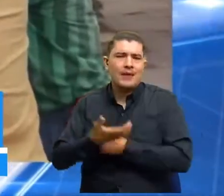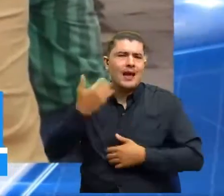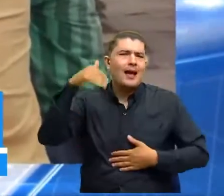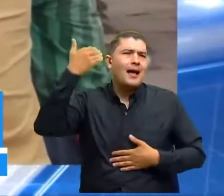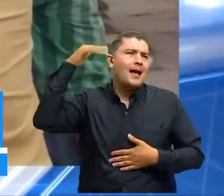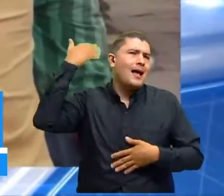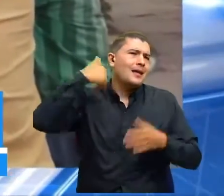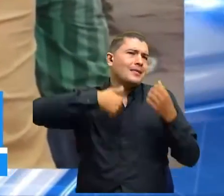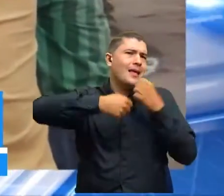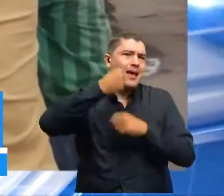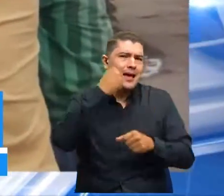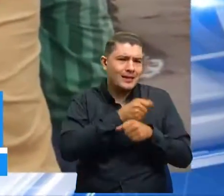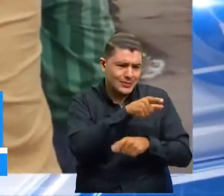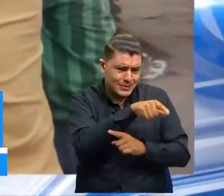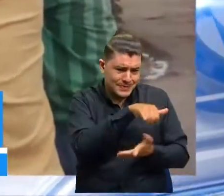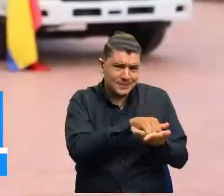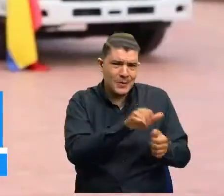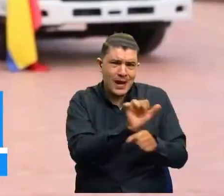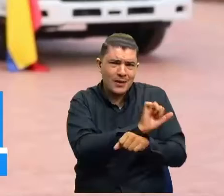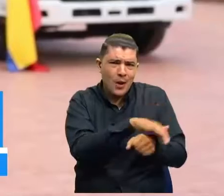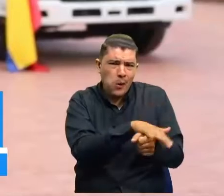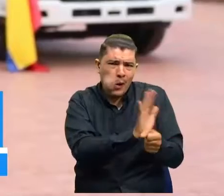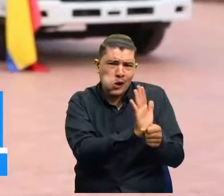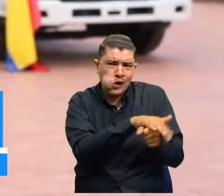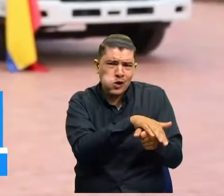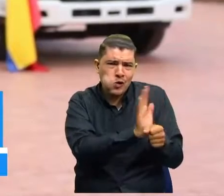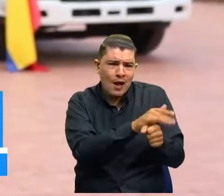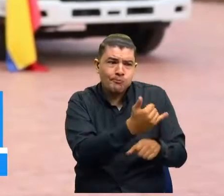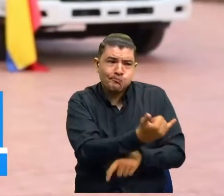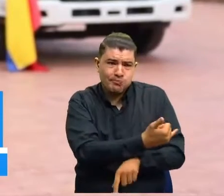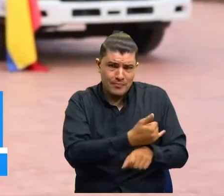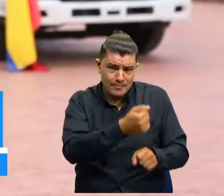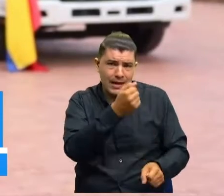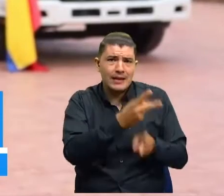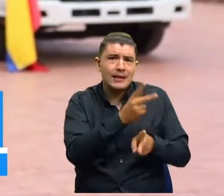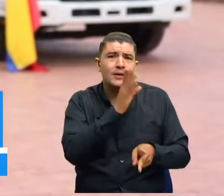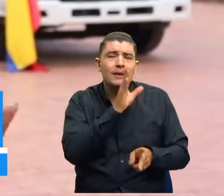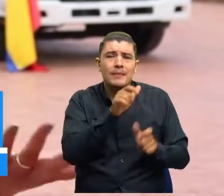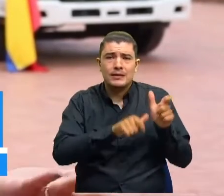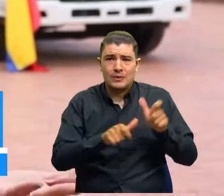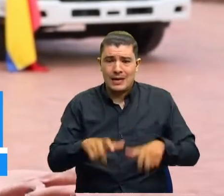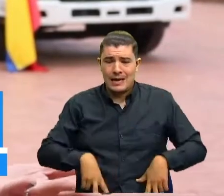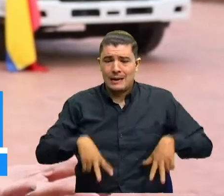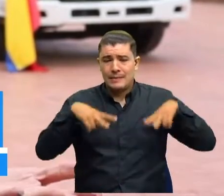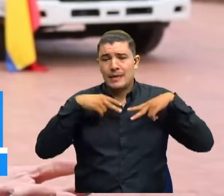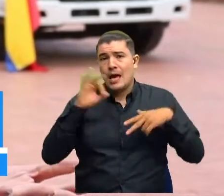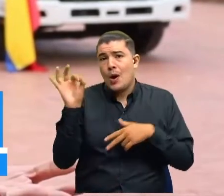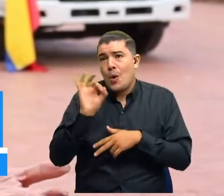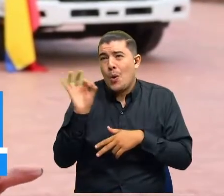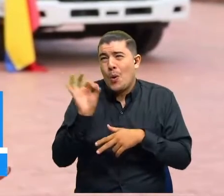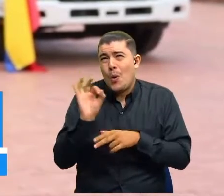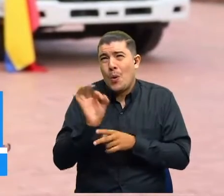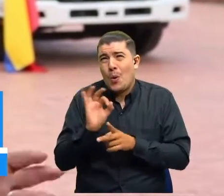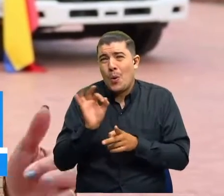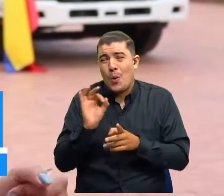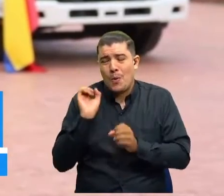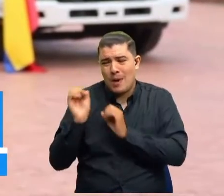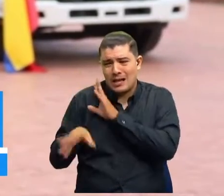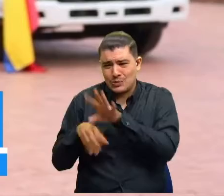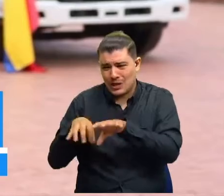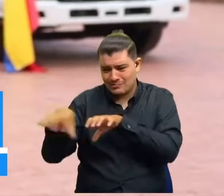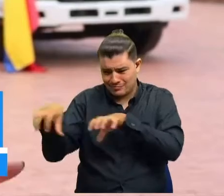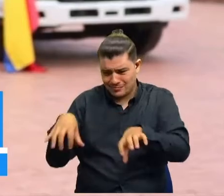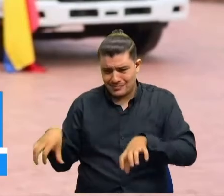hace muchísimos años en una volqueta, poniendo en riesgo la vida de las personas y también dando un trato